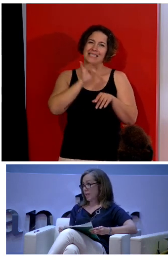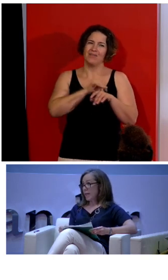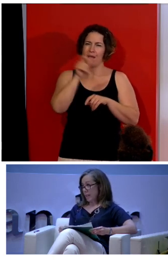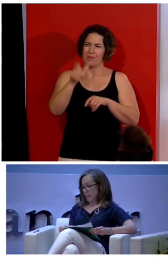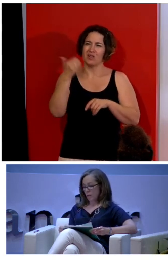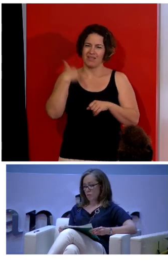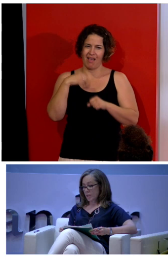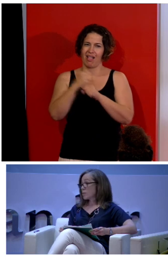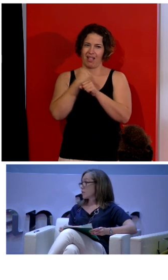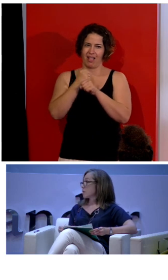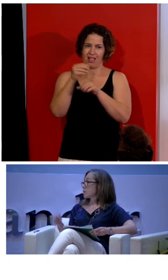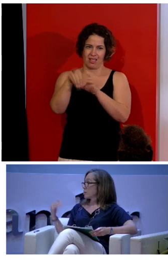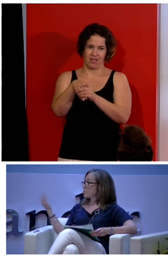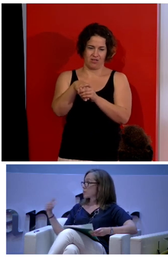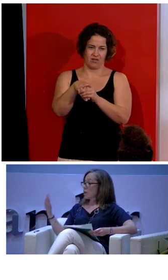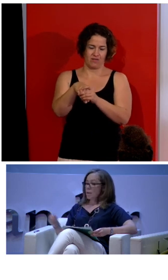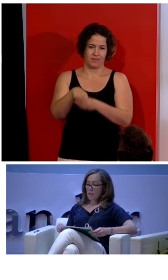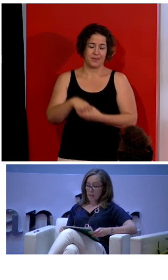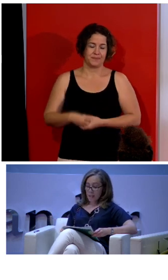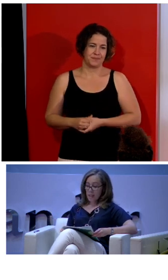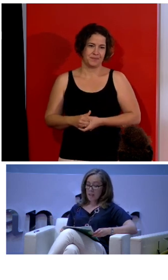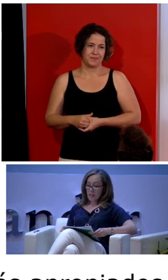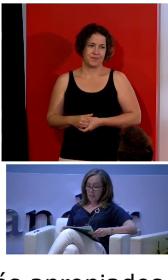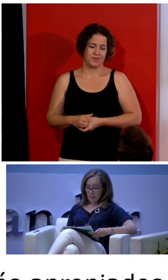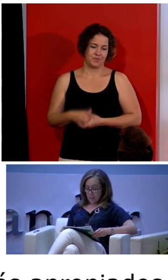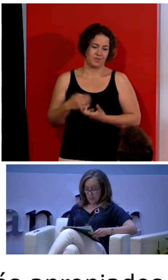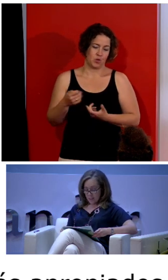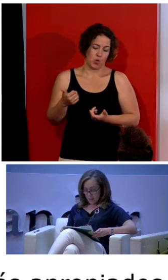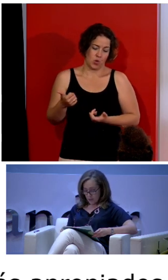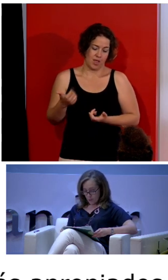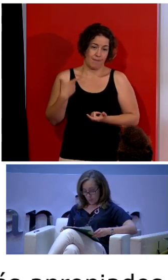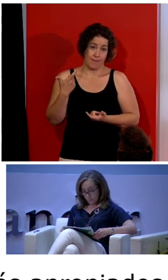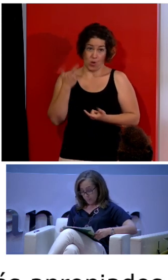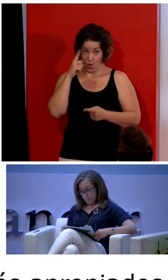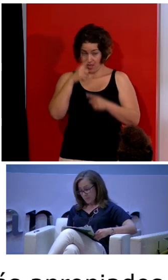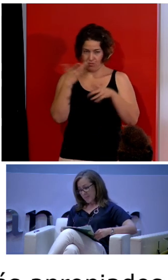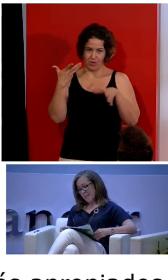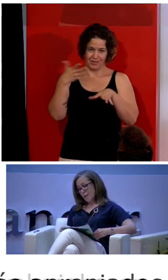trabajaba en ellos, de cara a la integración.